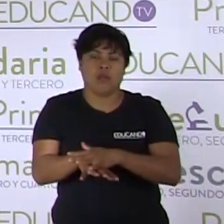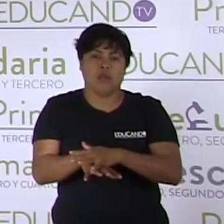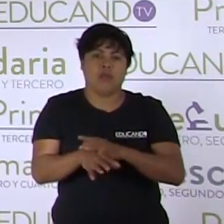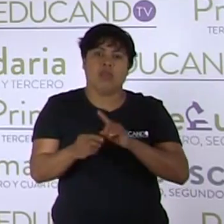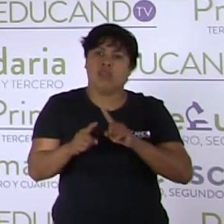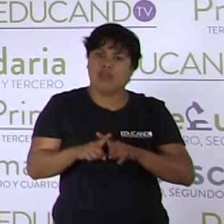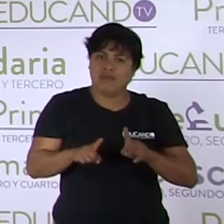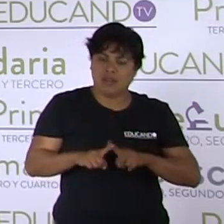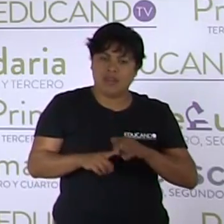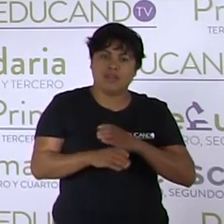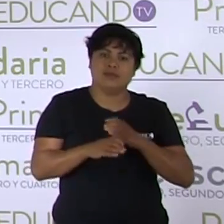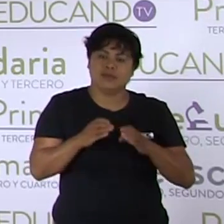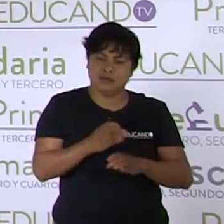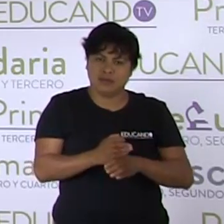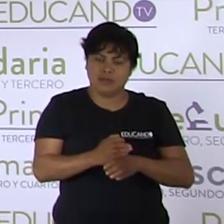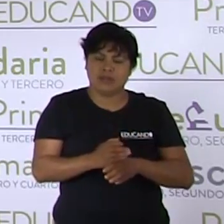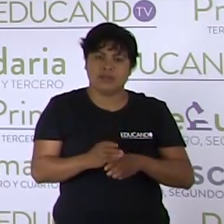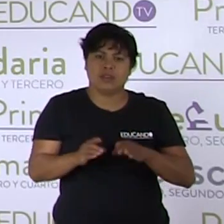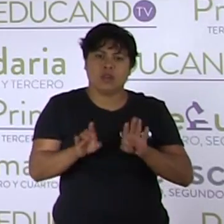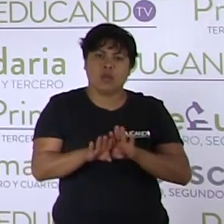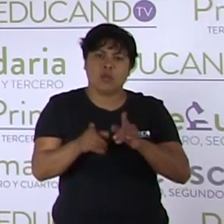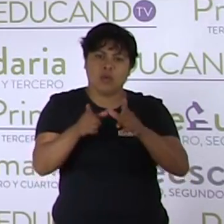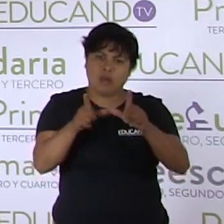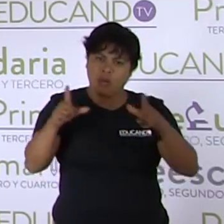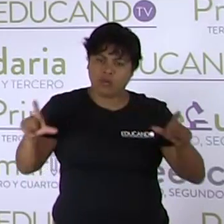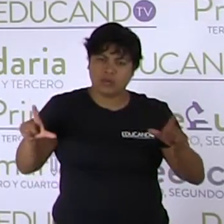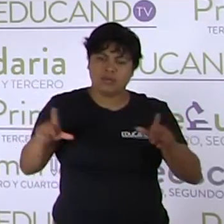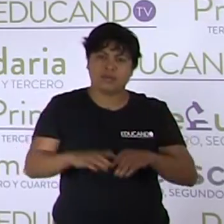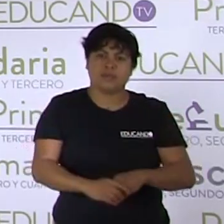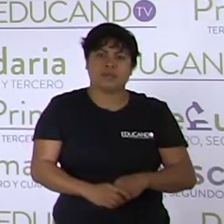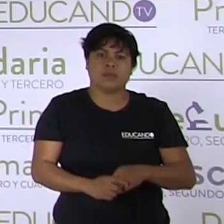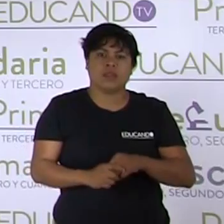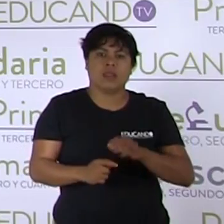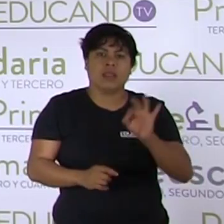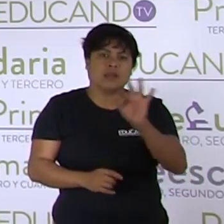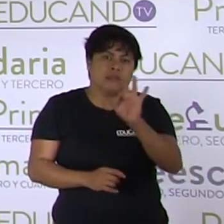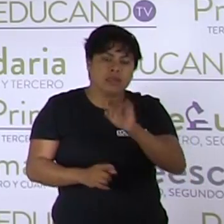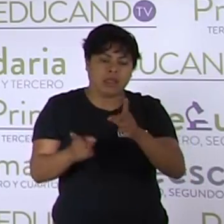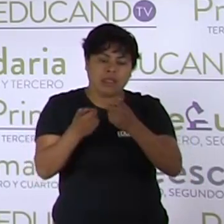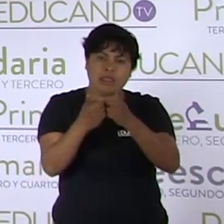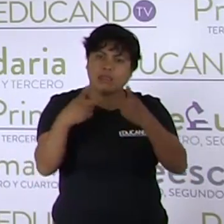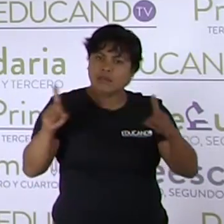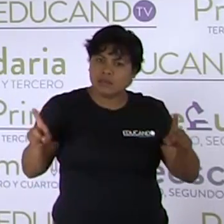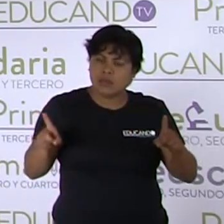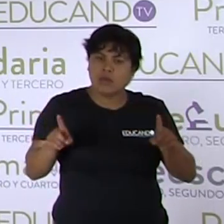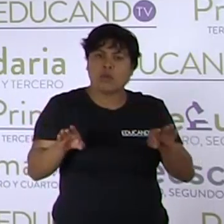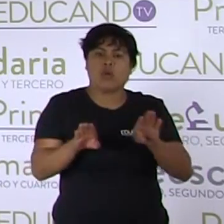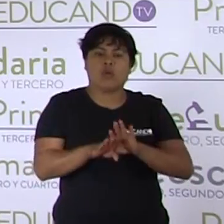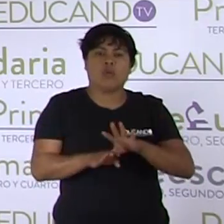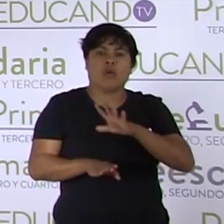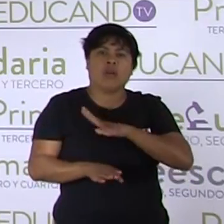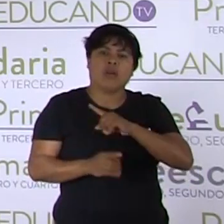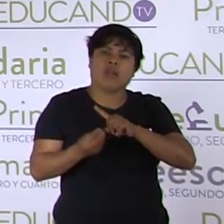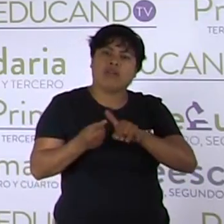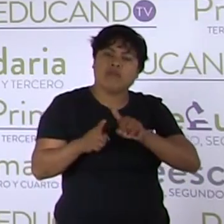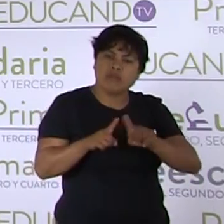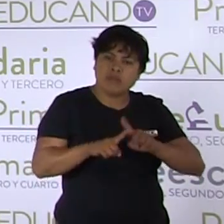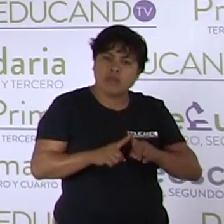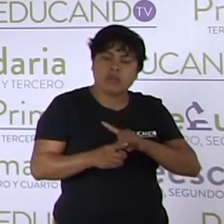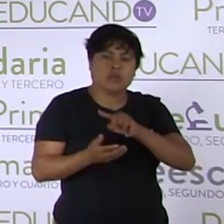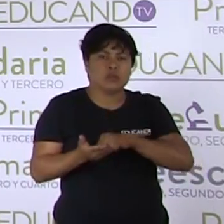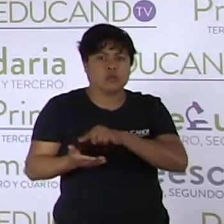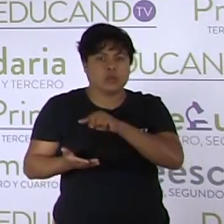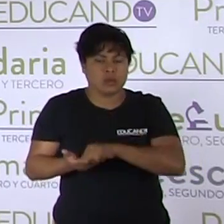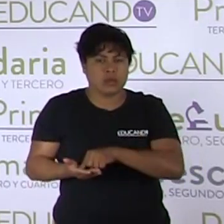algunos casos, seguramente los lingüistas lo han desarrollado, que en algunos casos se